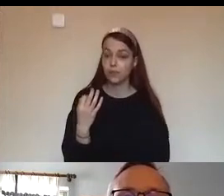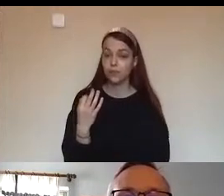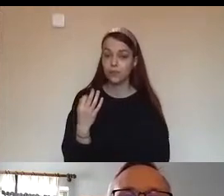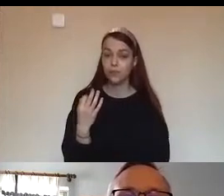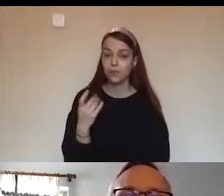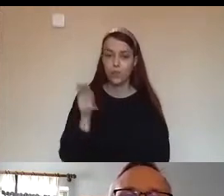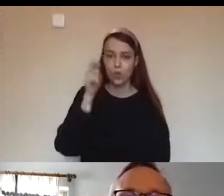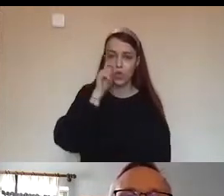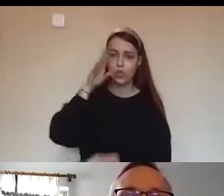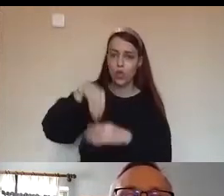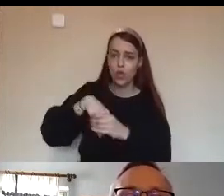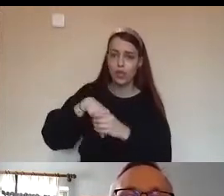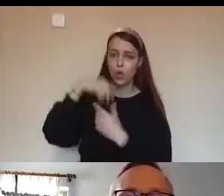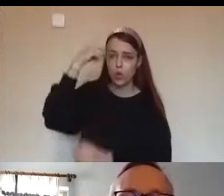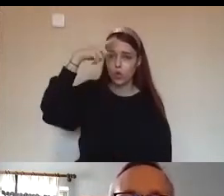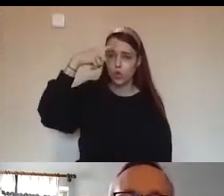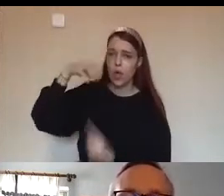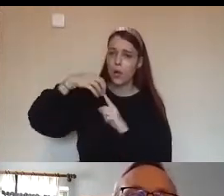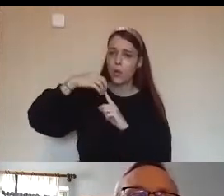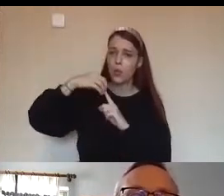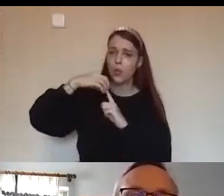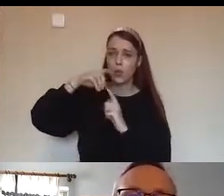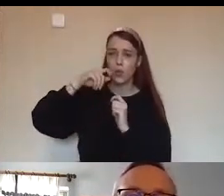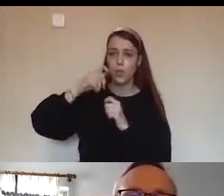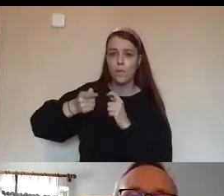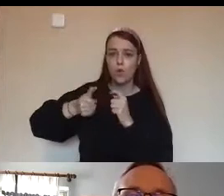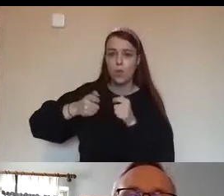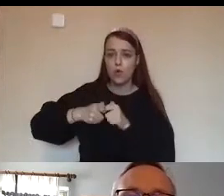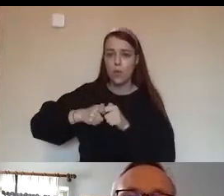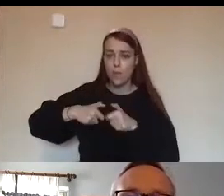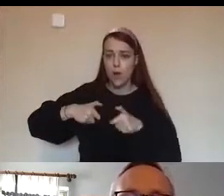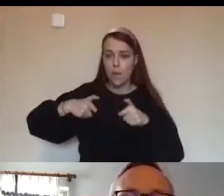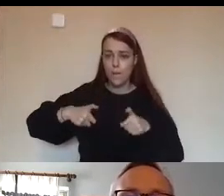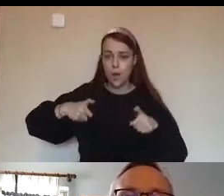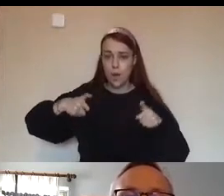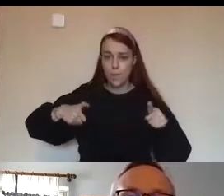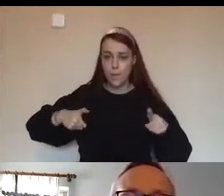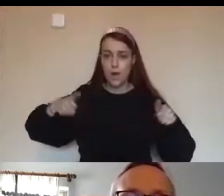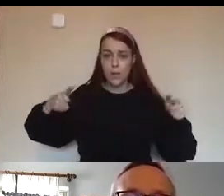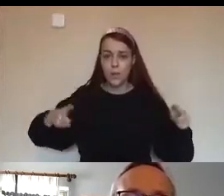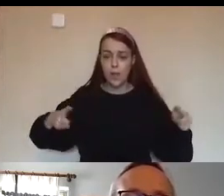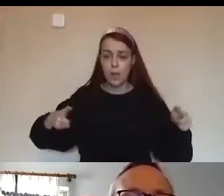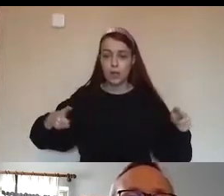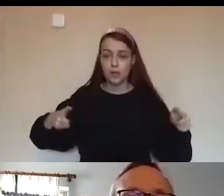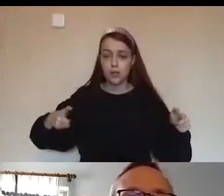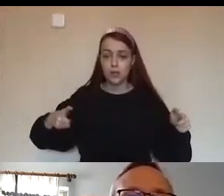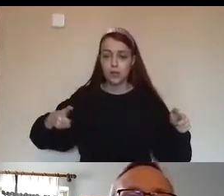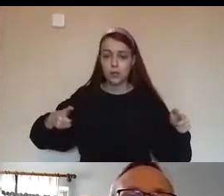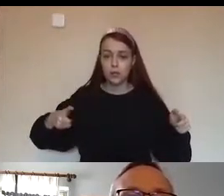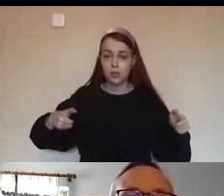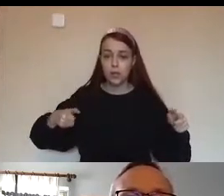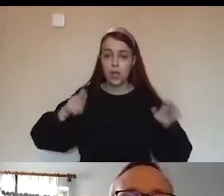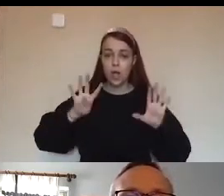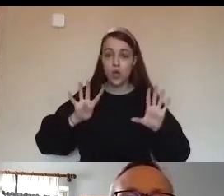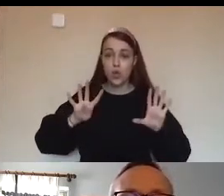sector turístico. Es un área en crecimiento que llega al 9% del